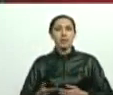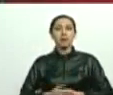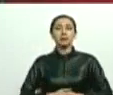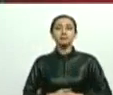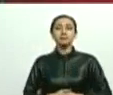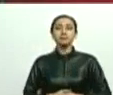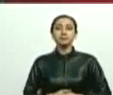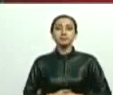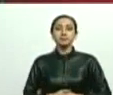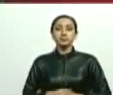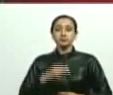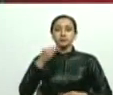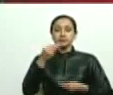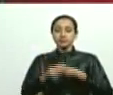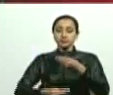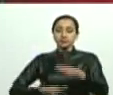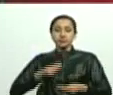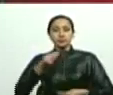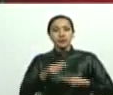a ser,